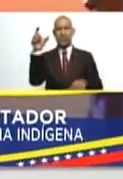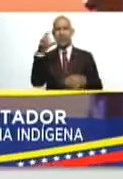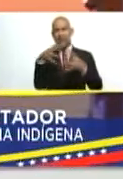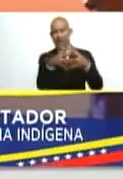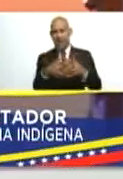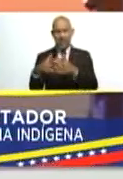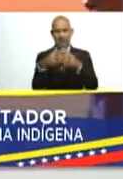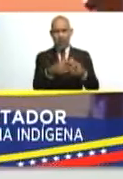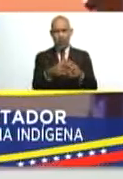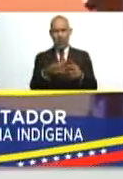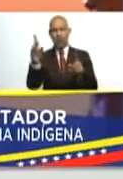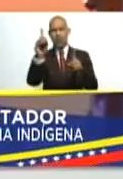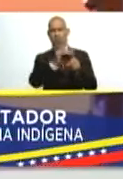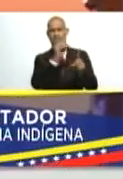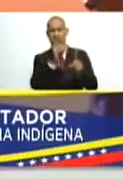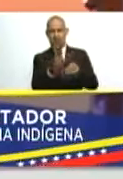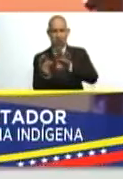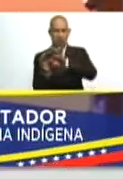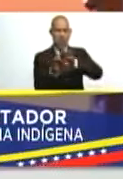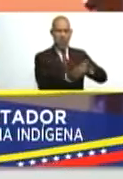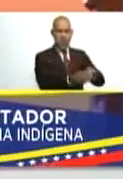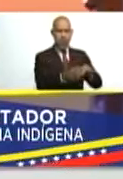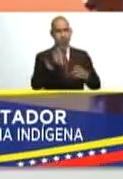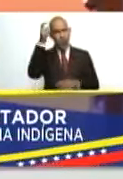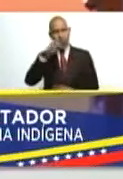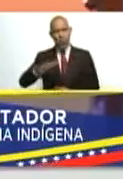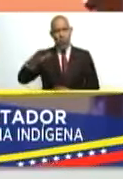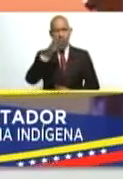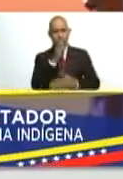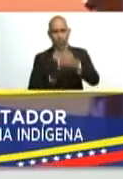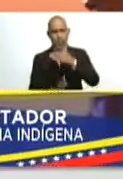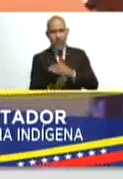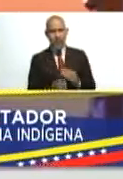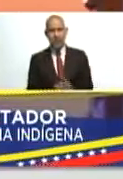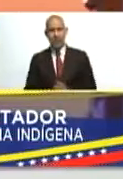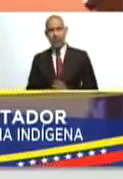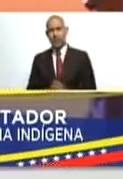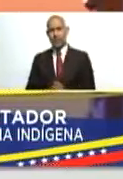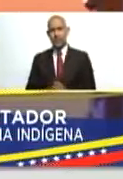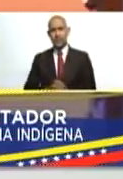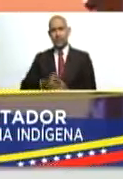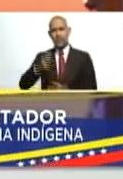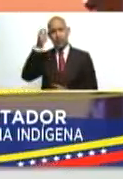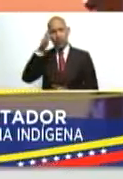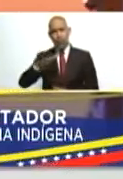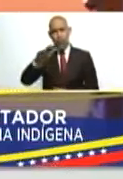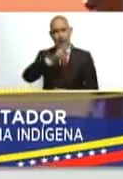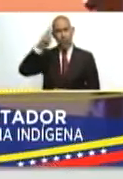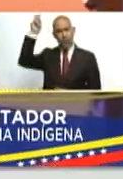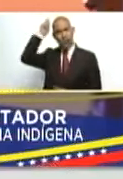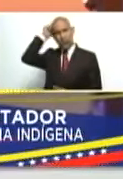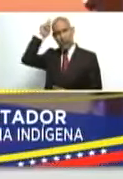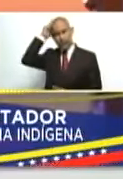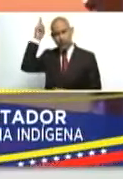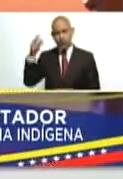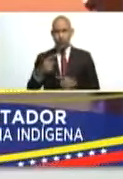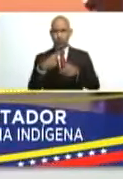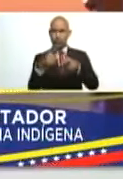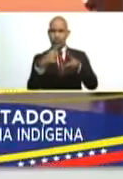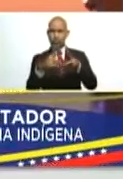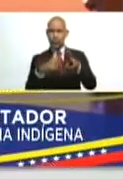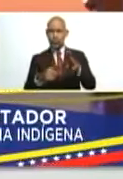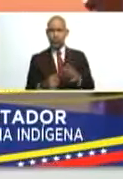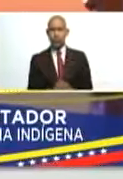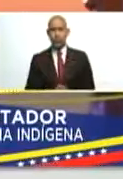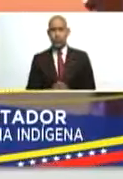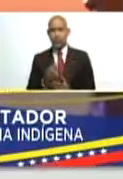de la exclusión de los pueblos humildes, de los pueblos indígenas, de los pueblos afro. Y dijo,